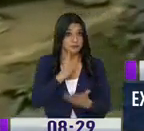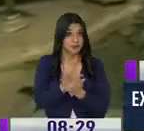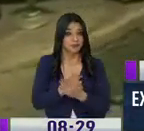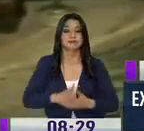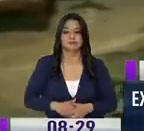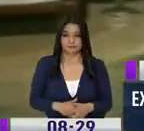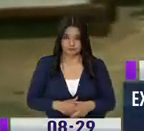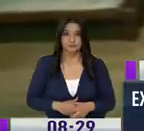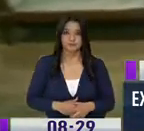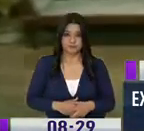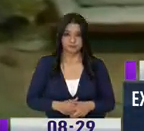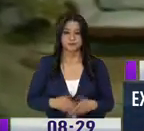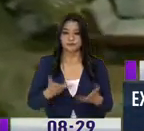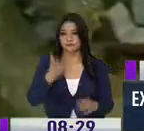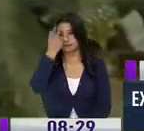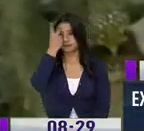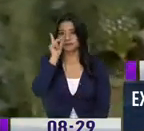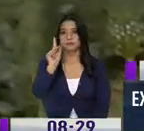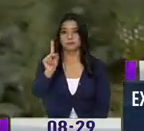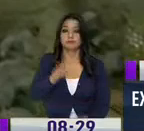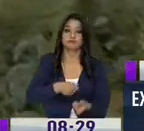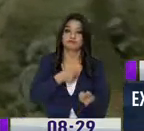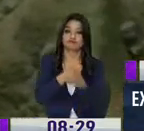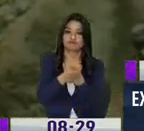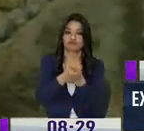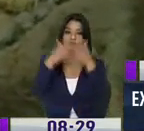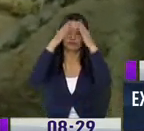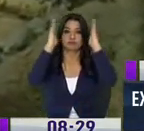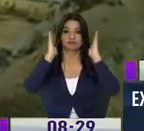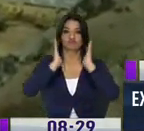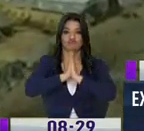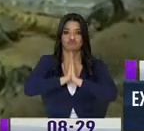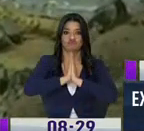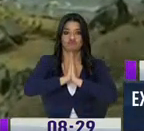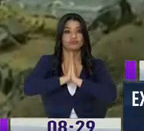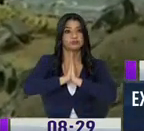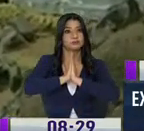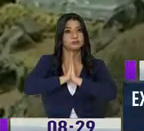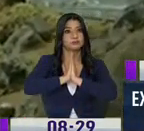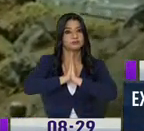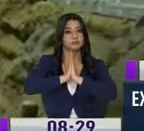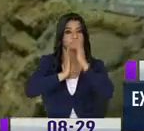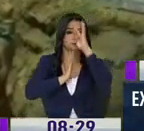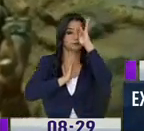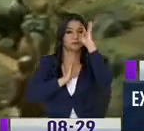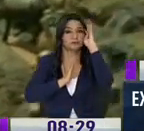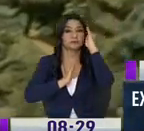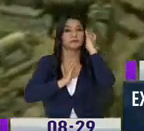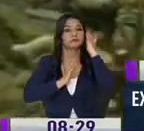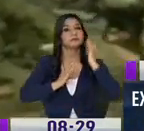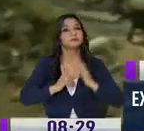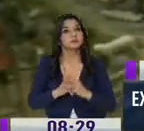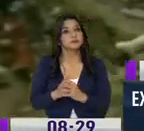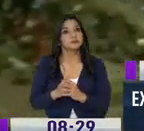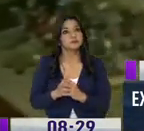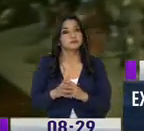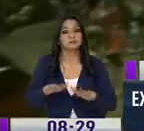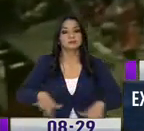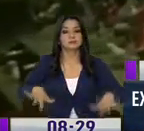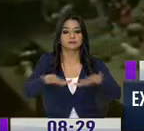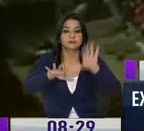Sí, hemos decidido ayudar a las religiosas y implementar el guión